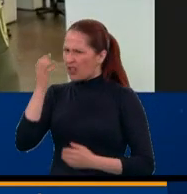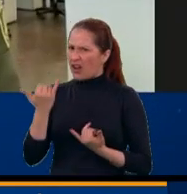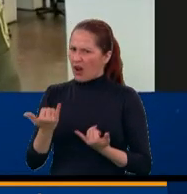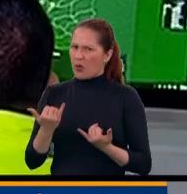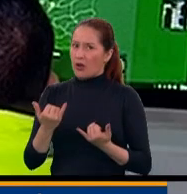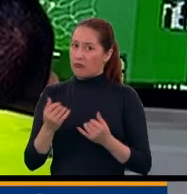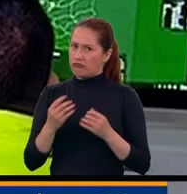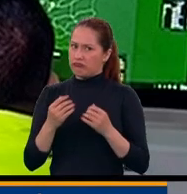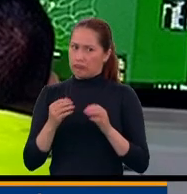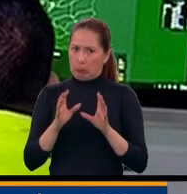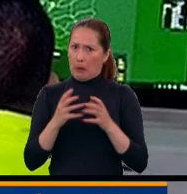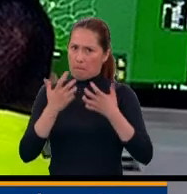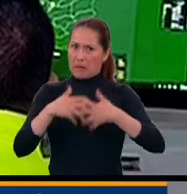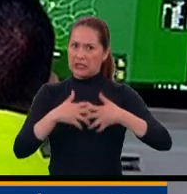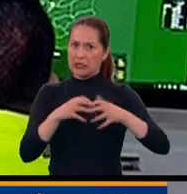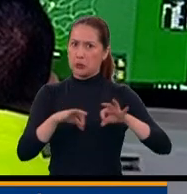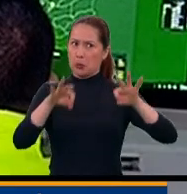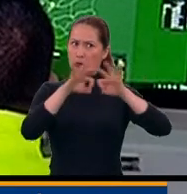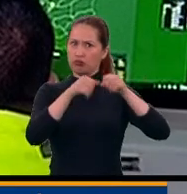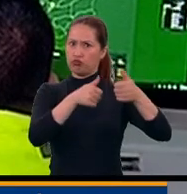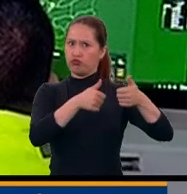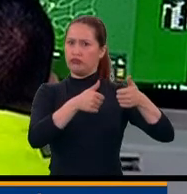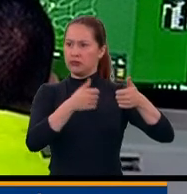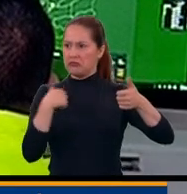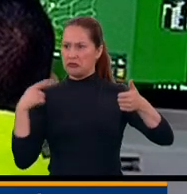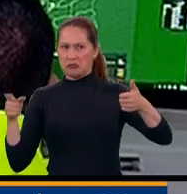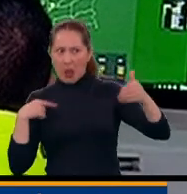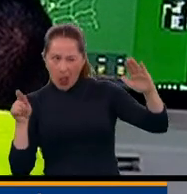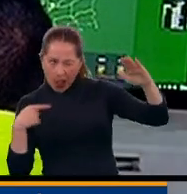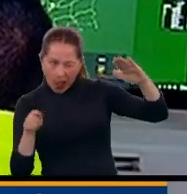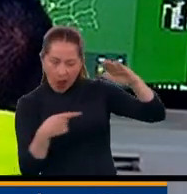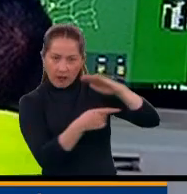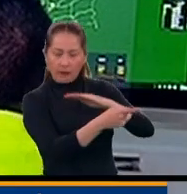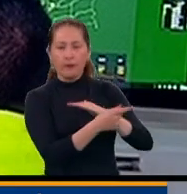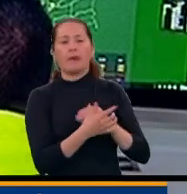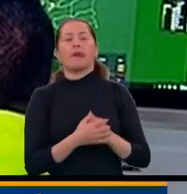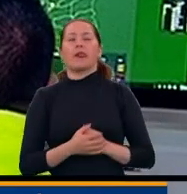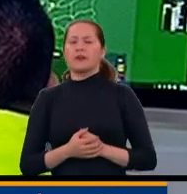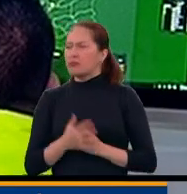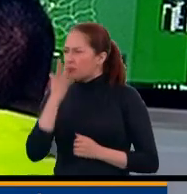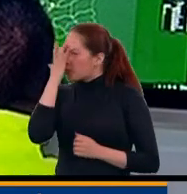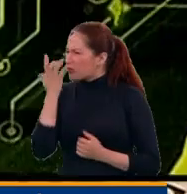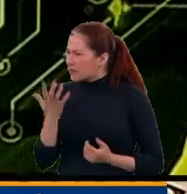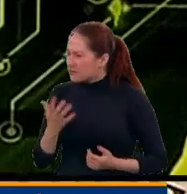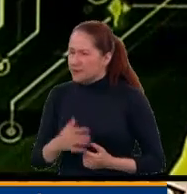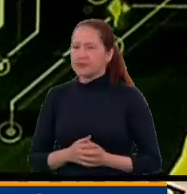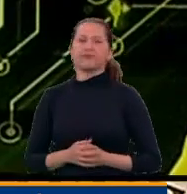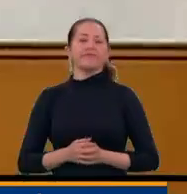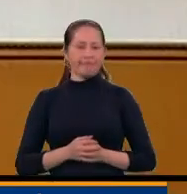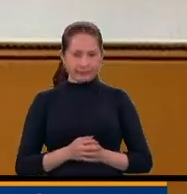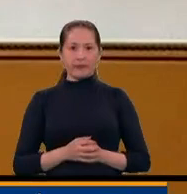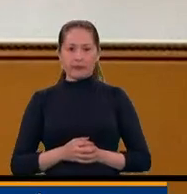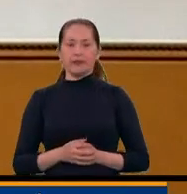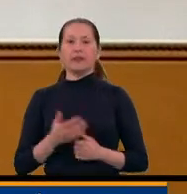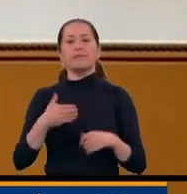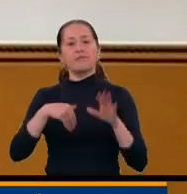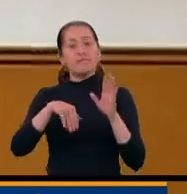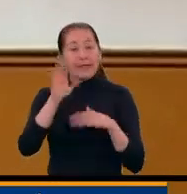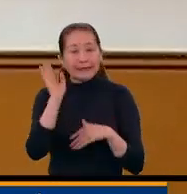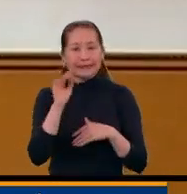empresas tan importantes? Bueno, lo que hemos identificado es que estas modalidades delictivas, como corresponde PAS de cookie,